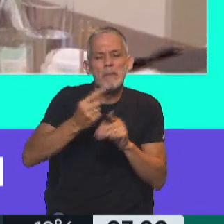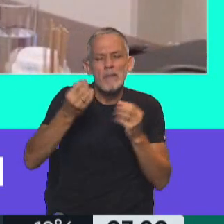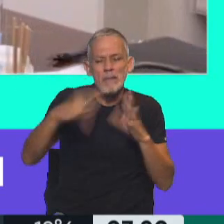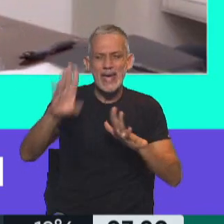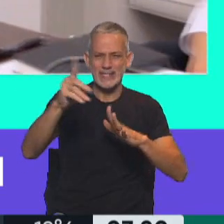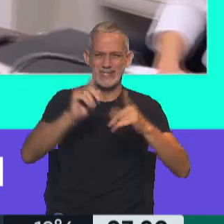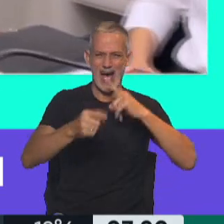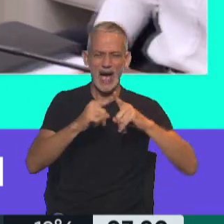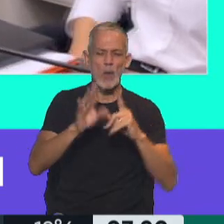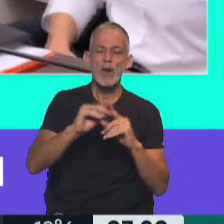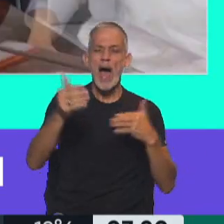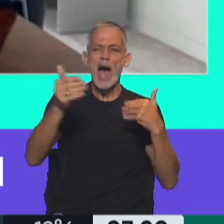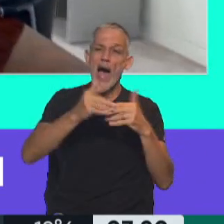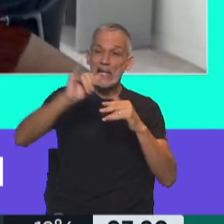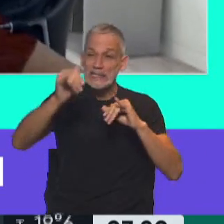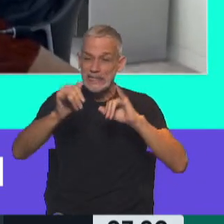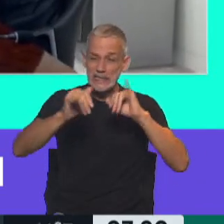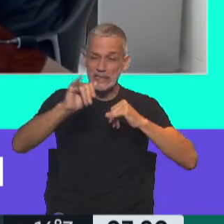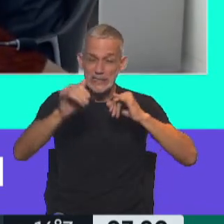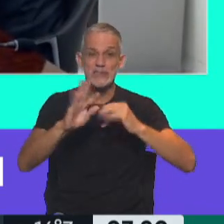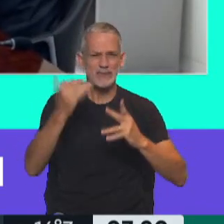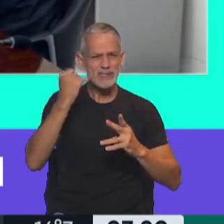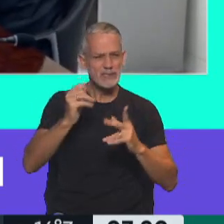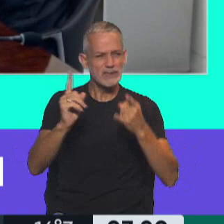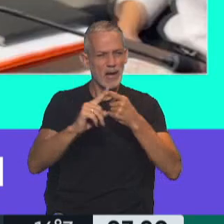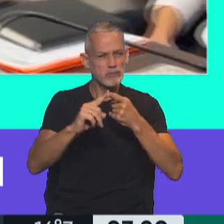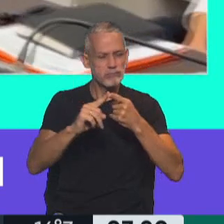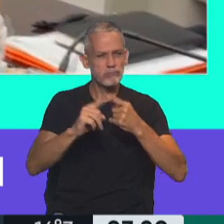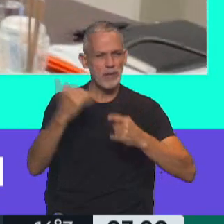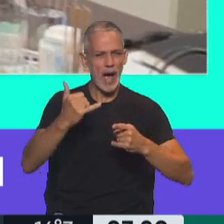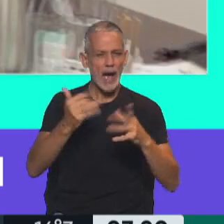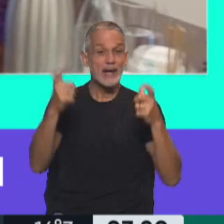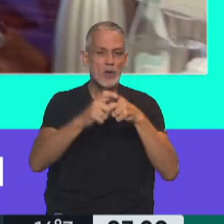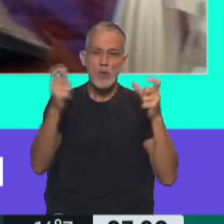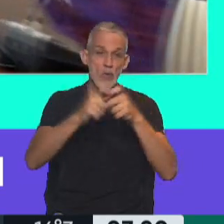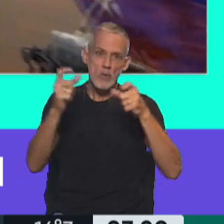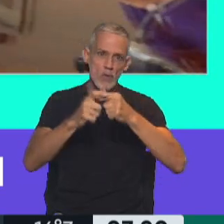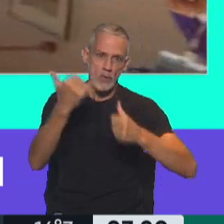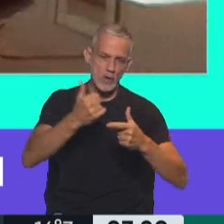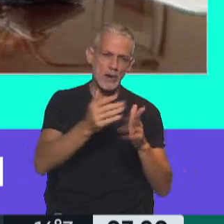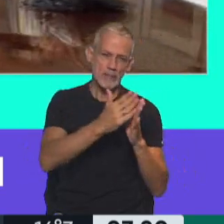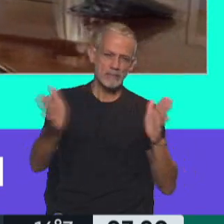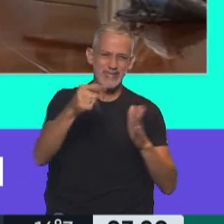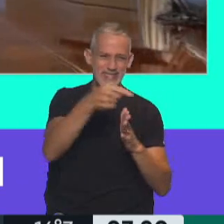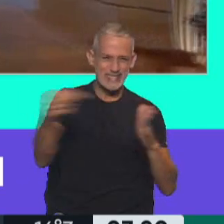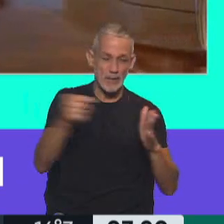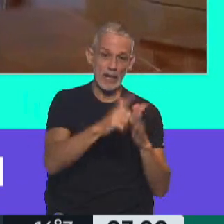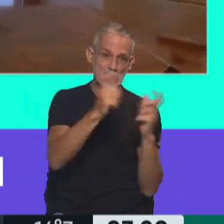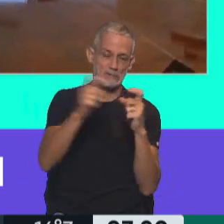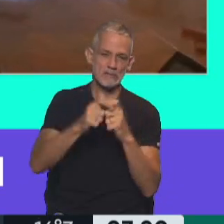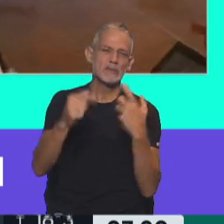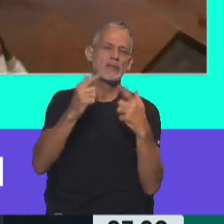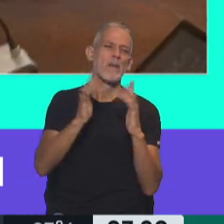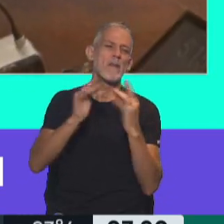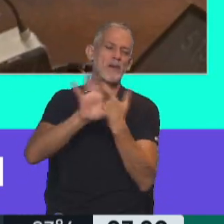acuerdo por los acercamientos que estuvo habiendo en un montón de reuniones que se realizaron esta semana, sobre todo